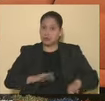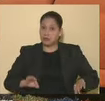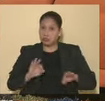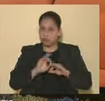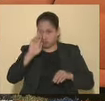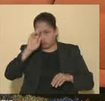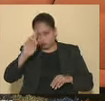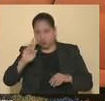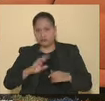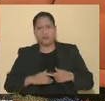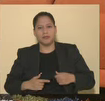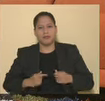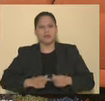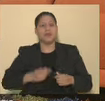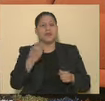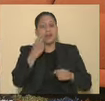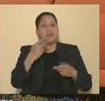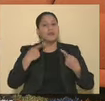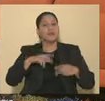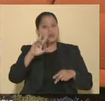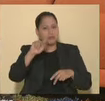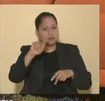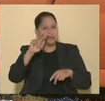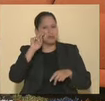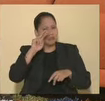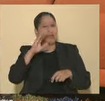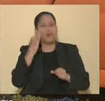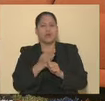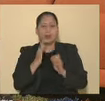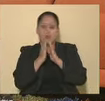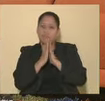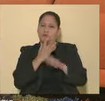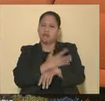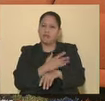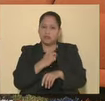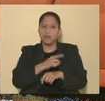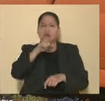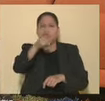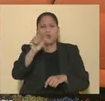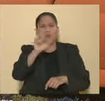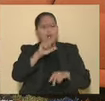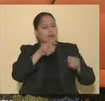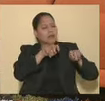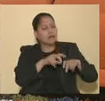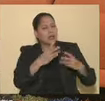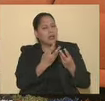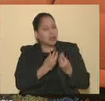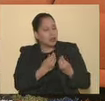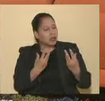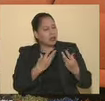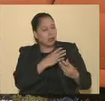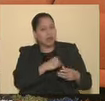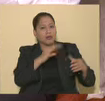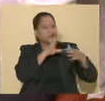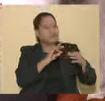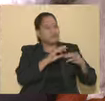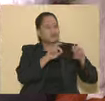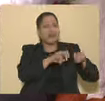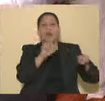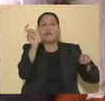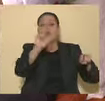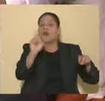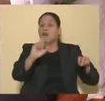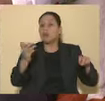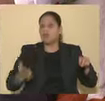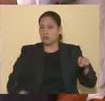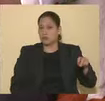honestos, un llamado a la gente que nos está viendo, seamos honestos, ¿cuándo se hace esto? Seamos honestos, ¿cuándo se sentaron contigo a hablar